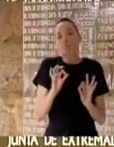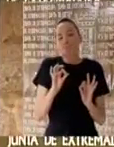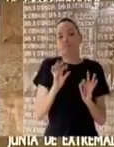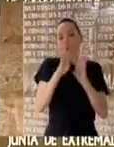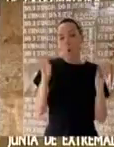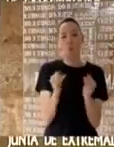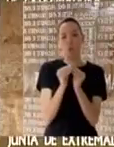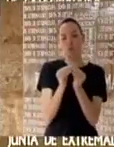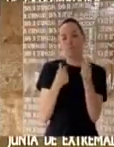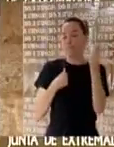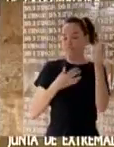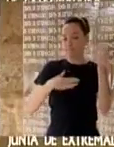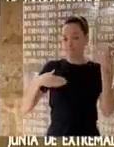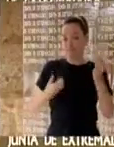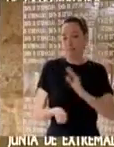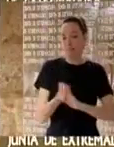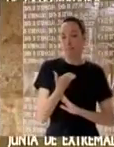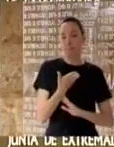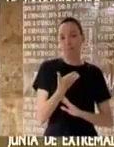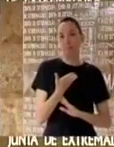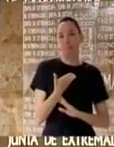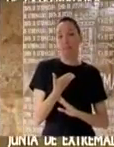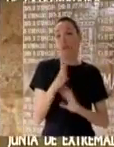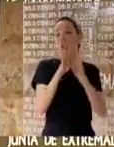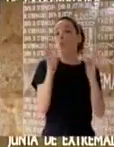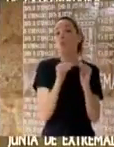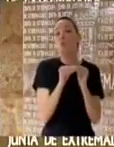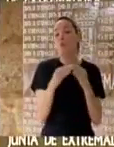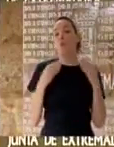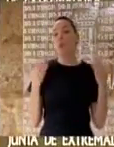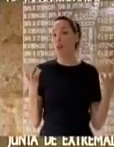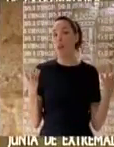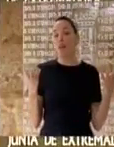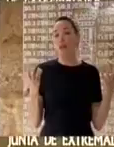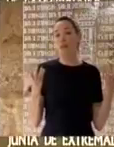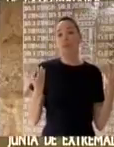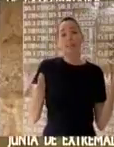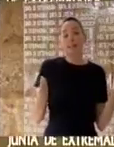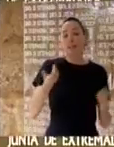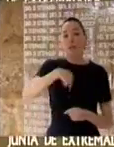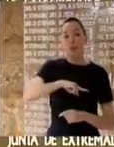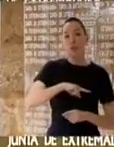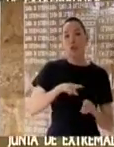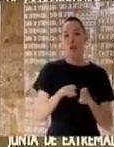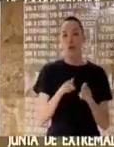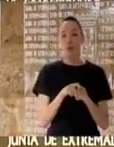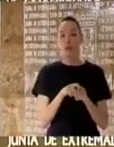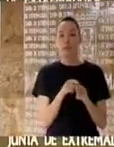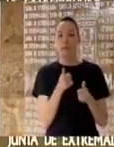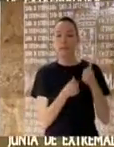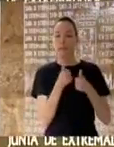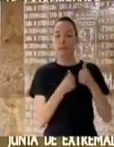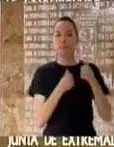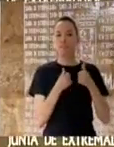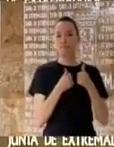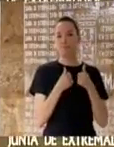querría terminar. La conclusión es que no hay que tener ninguna actitud ventajista